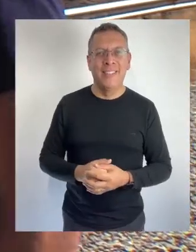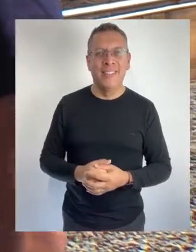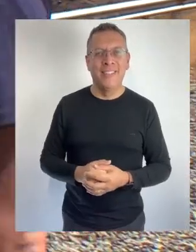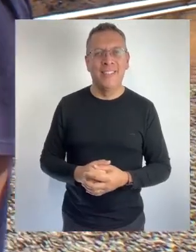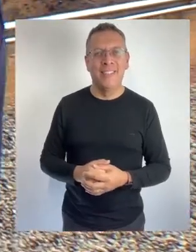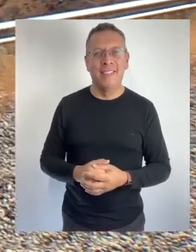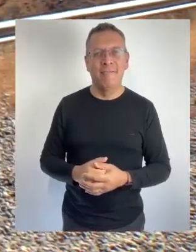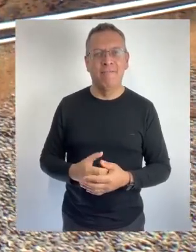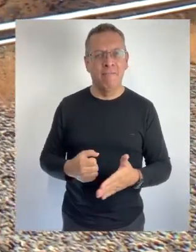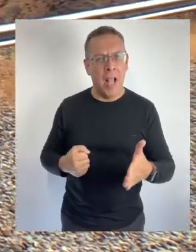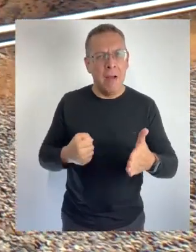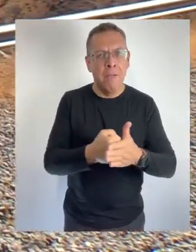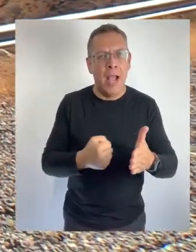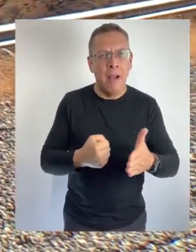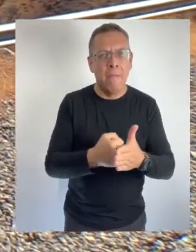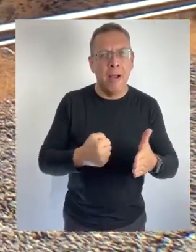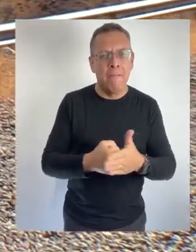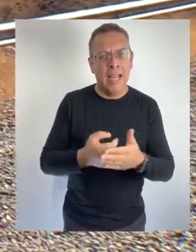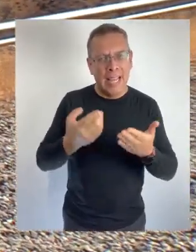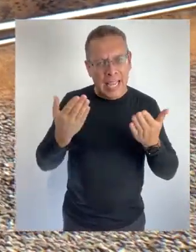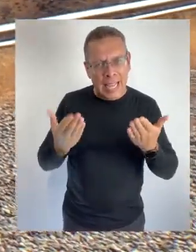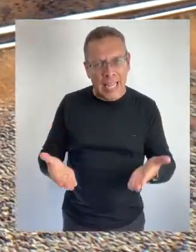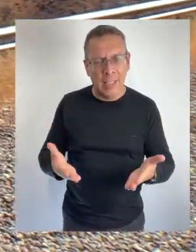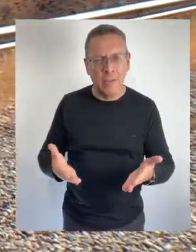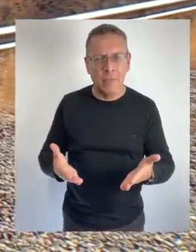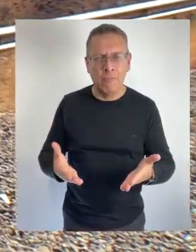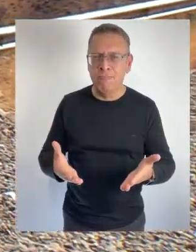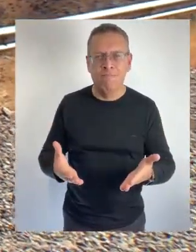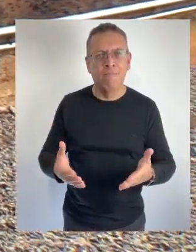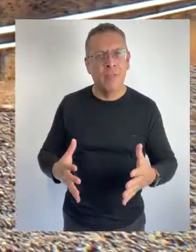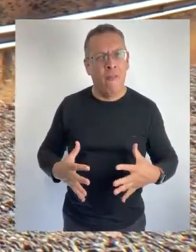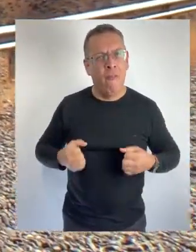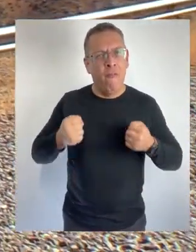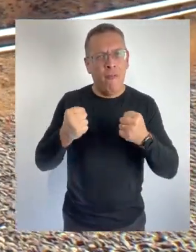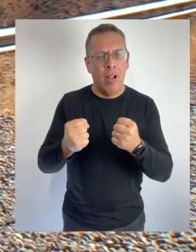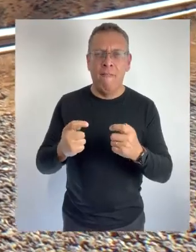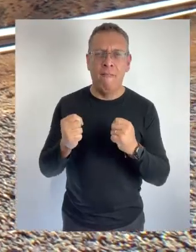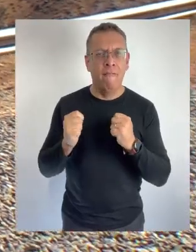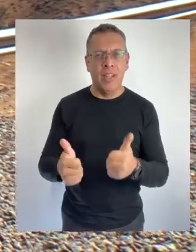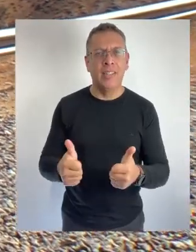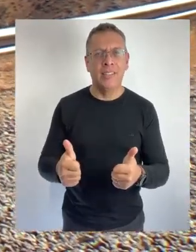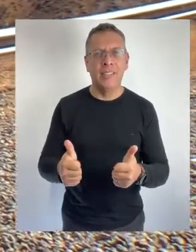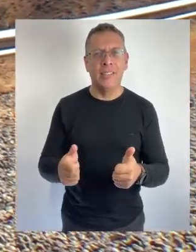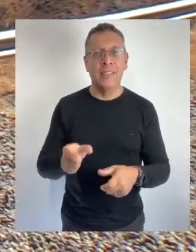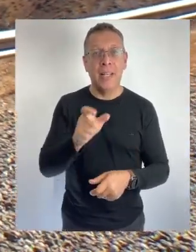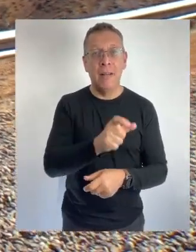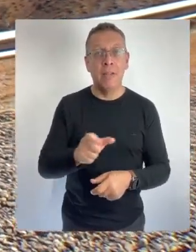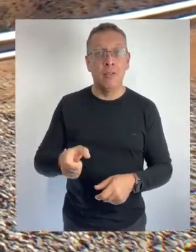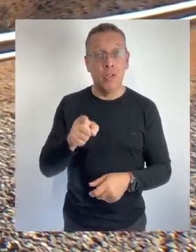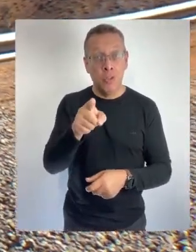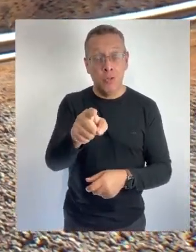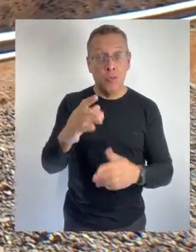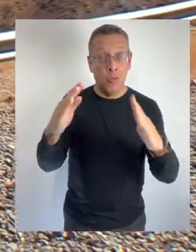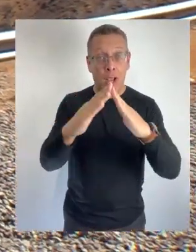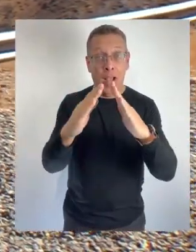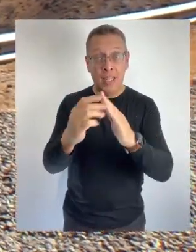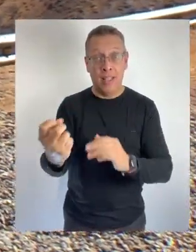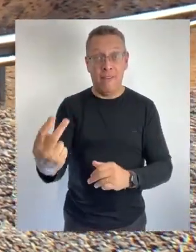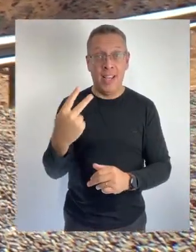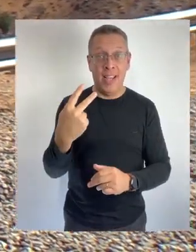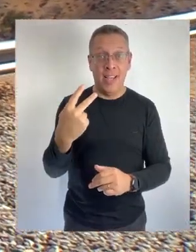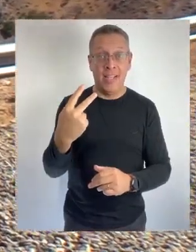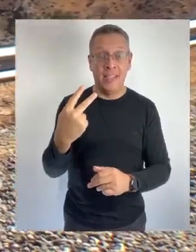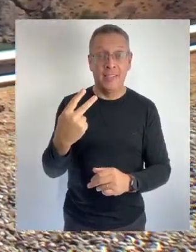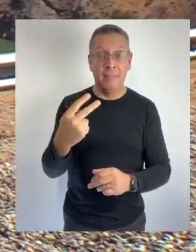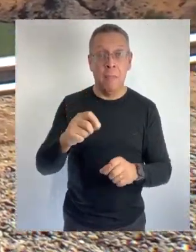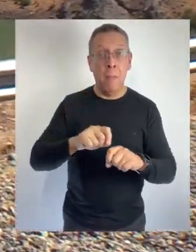luchar porque esto resulte con hartas ganas de hacerlo bien. Así que para que nuestra gente en las casas nos vea y disfrute de